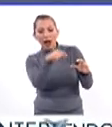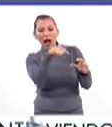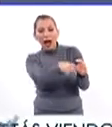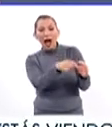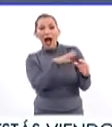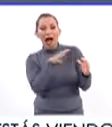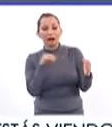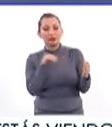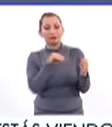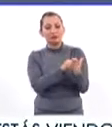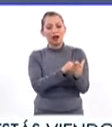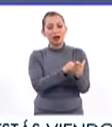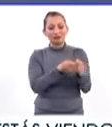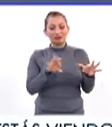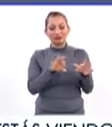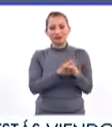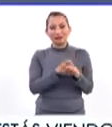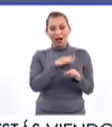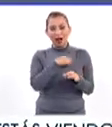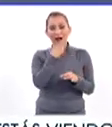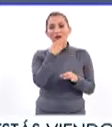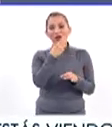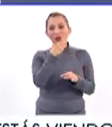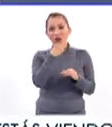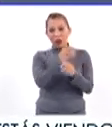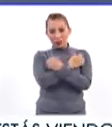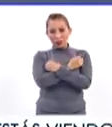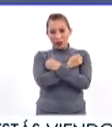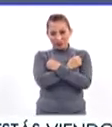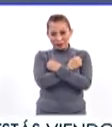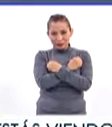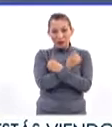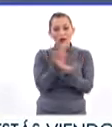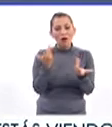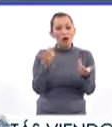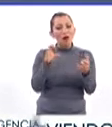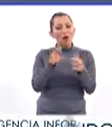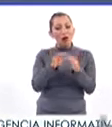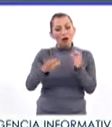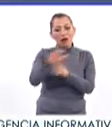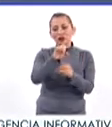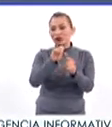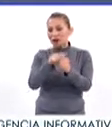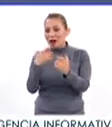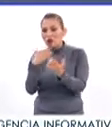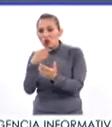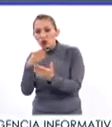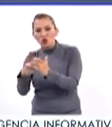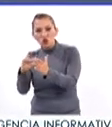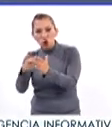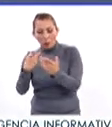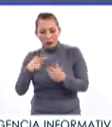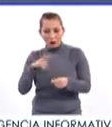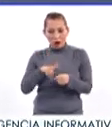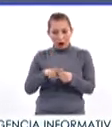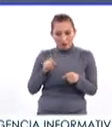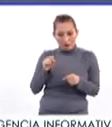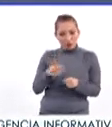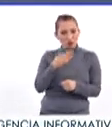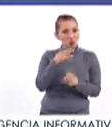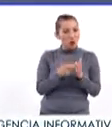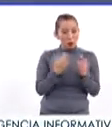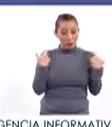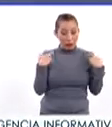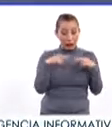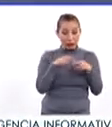las que se establece una relación educativa, una relación social, una relación personal entre